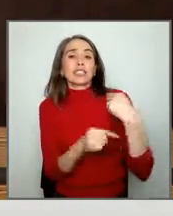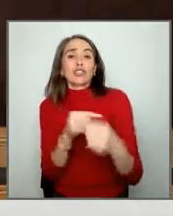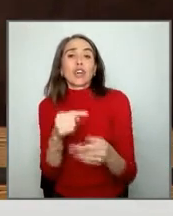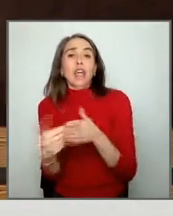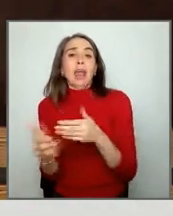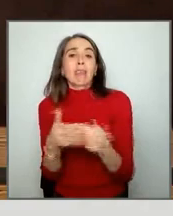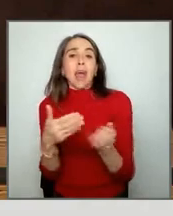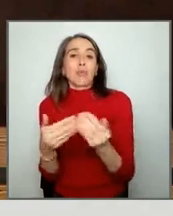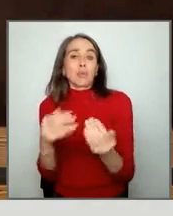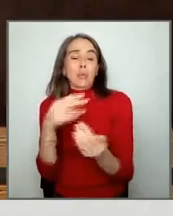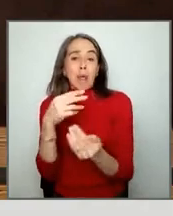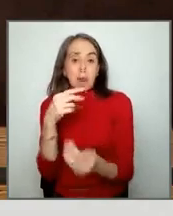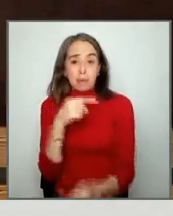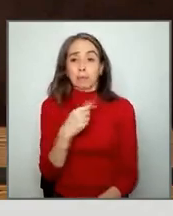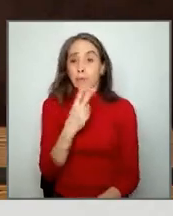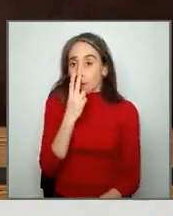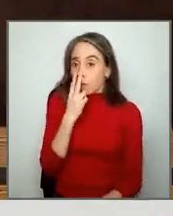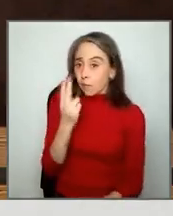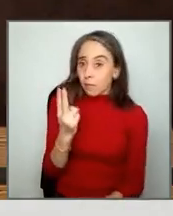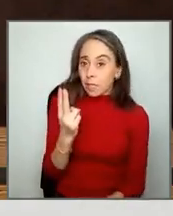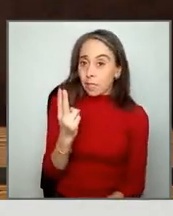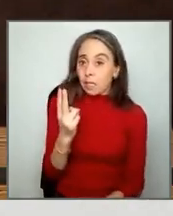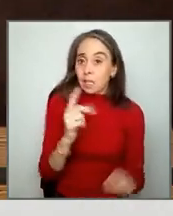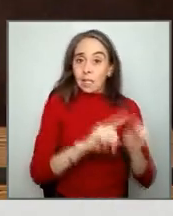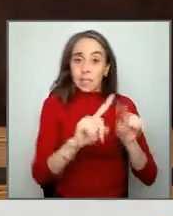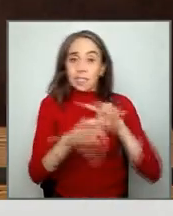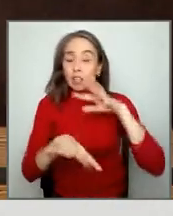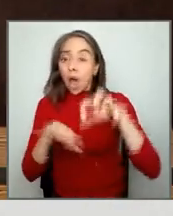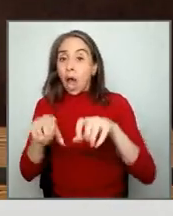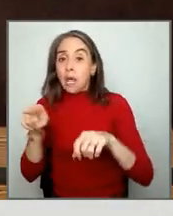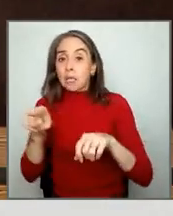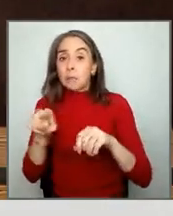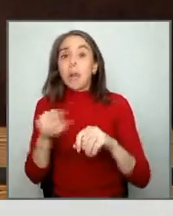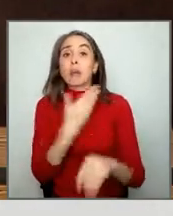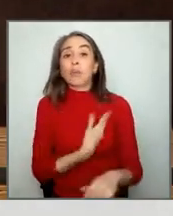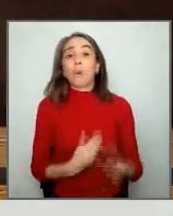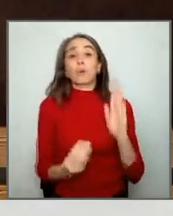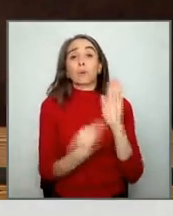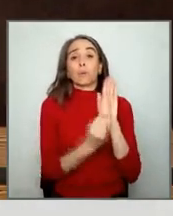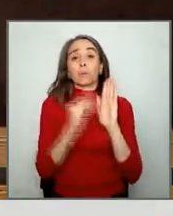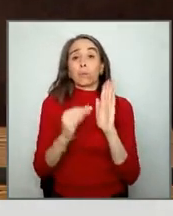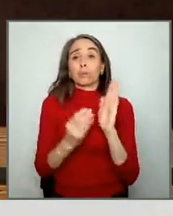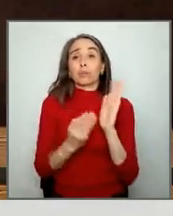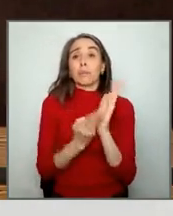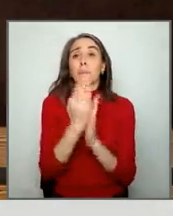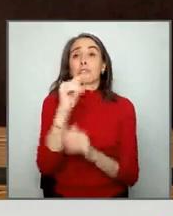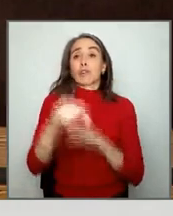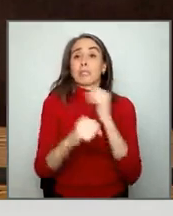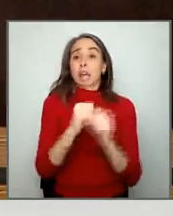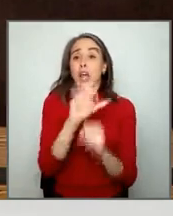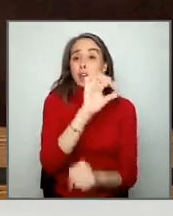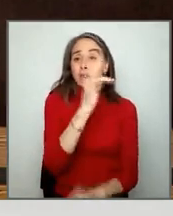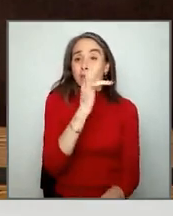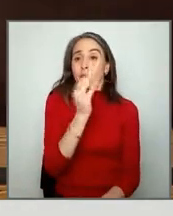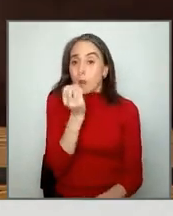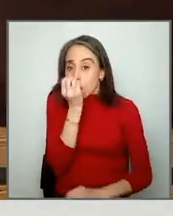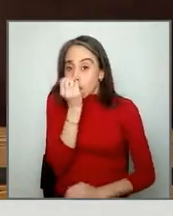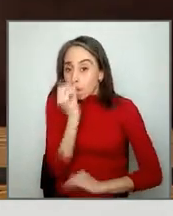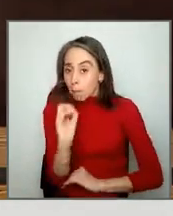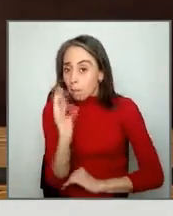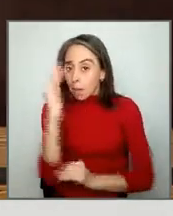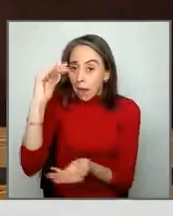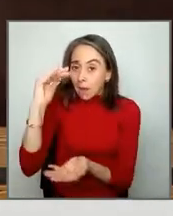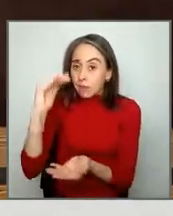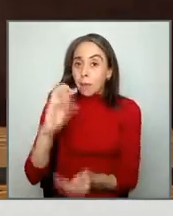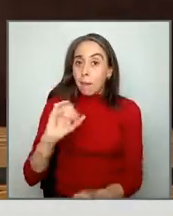pude ver un ejemplar de una de las especies que declaramos extintas a comienzos del año es un arbusto que se llama pingo